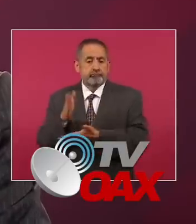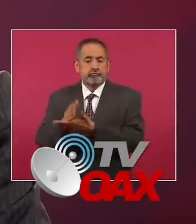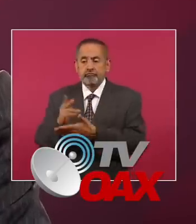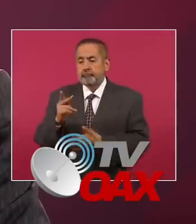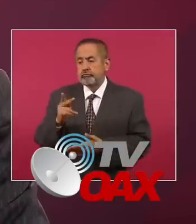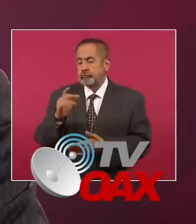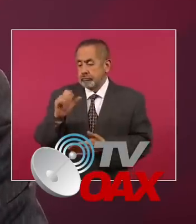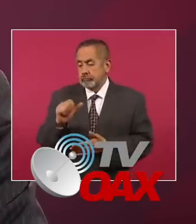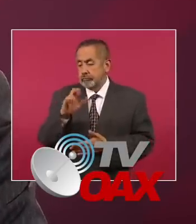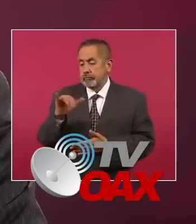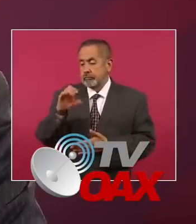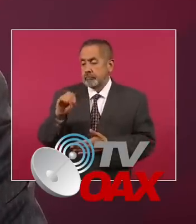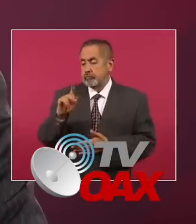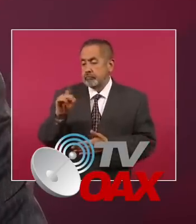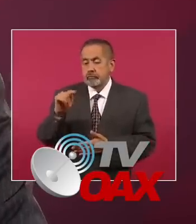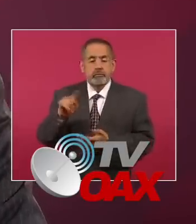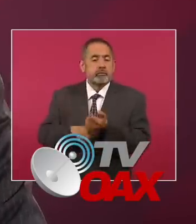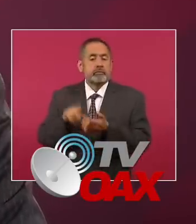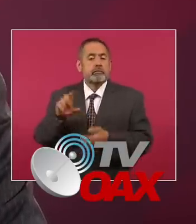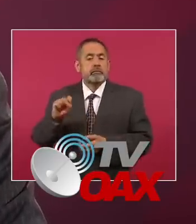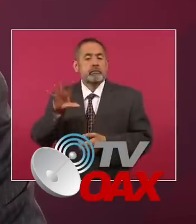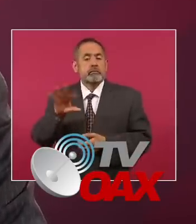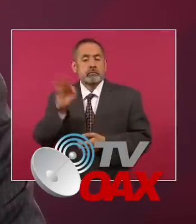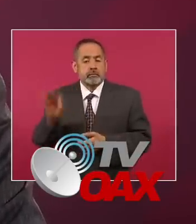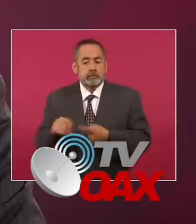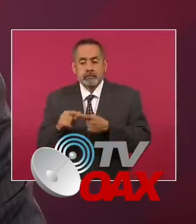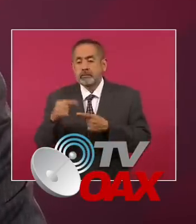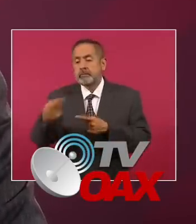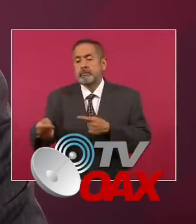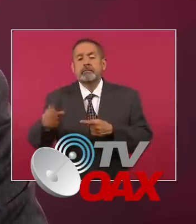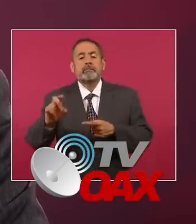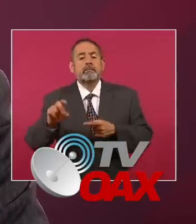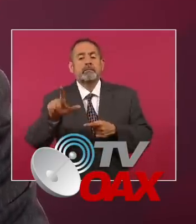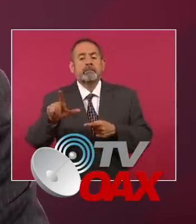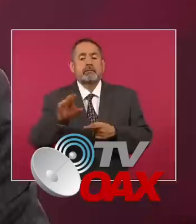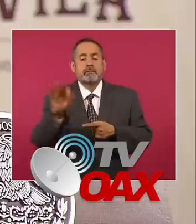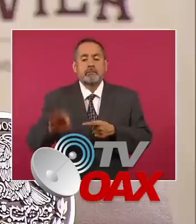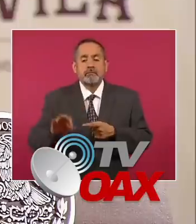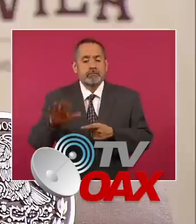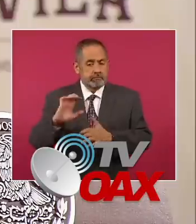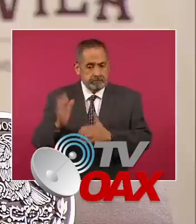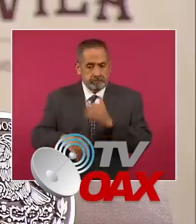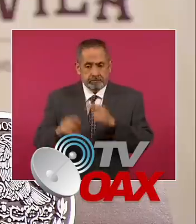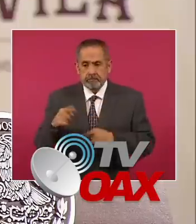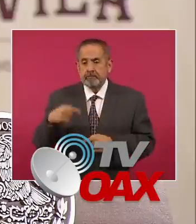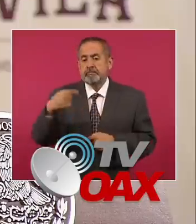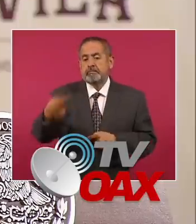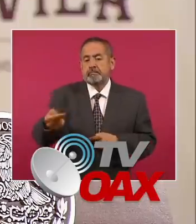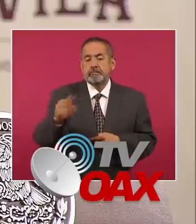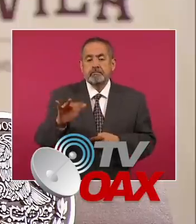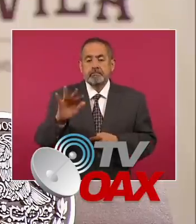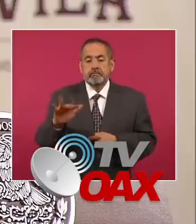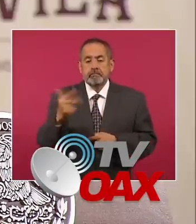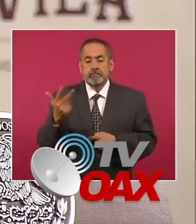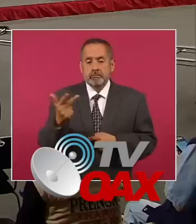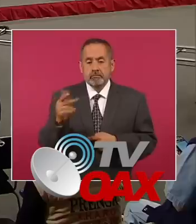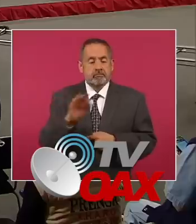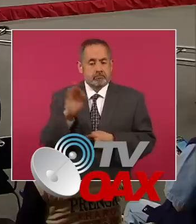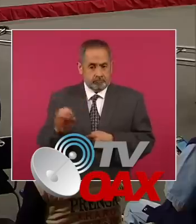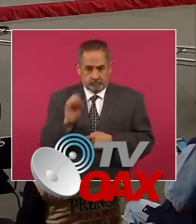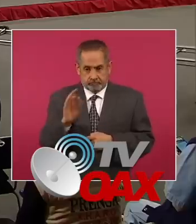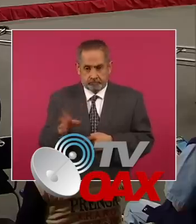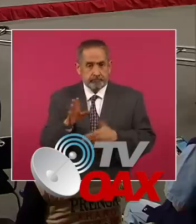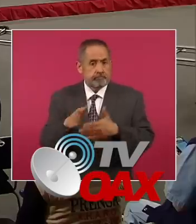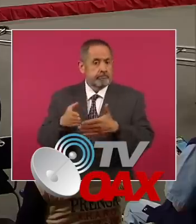un 65% de avance, Tenabo con 37% de avance, Gesell Chacán 58% y la base